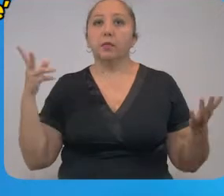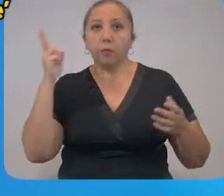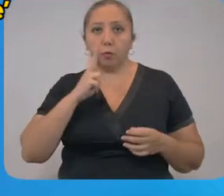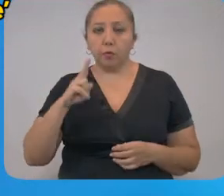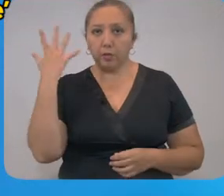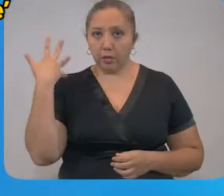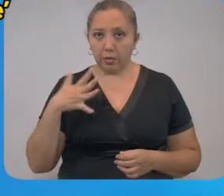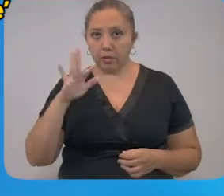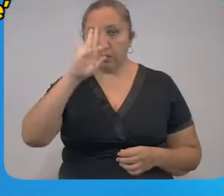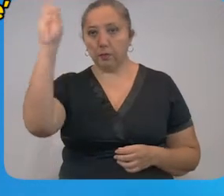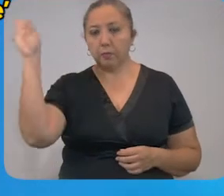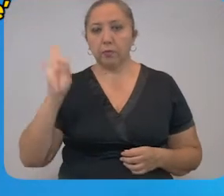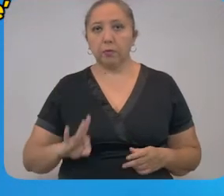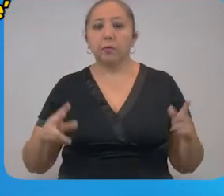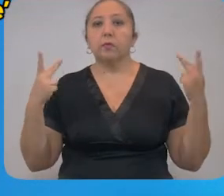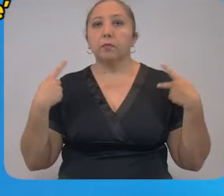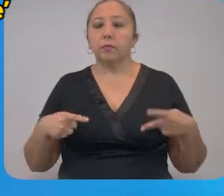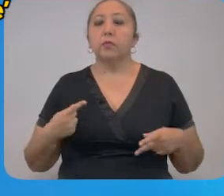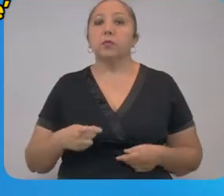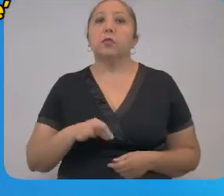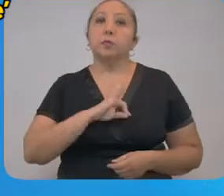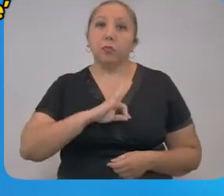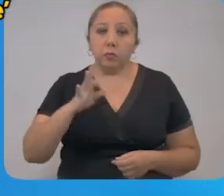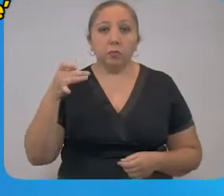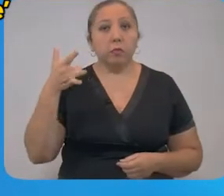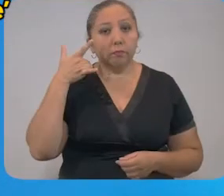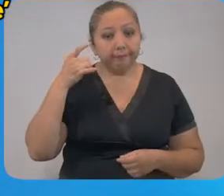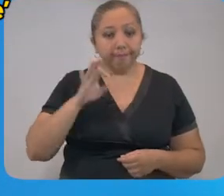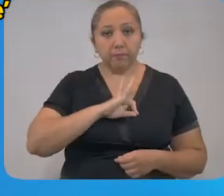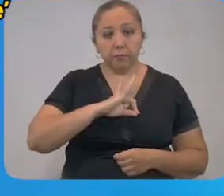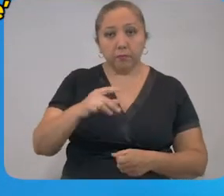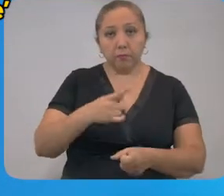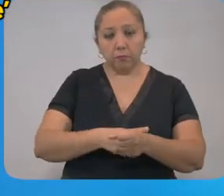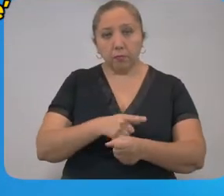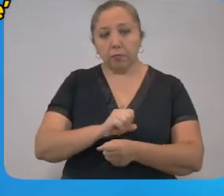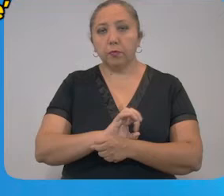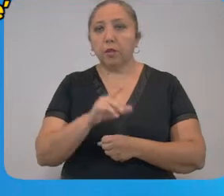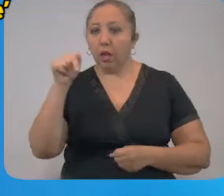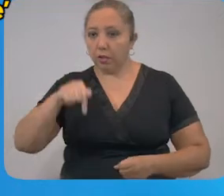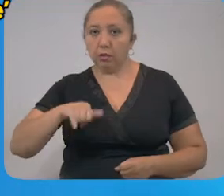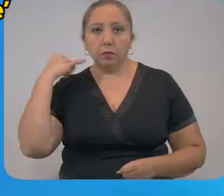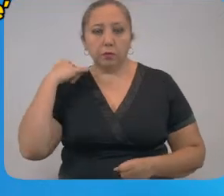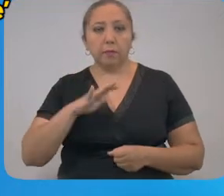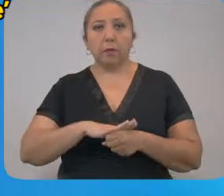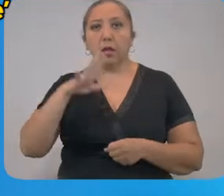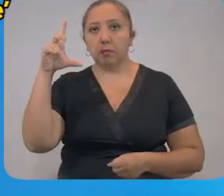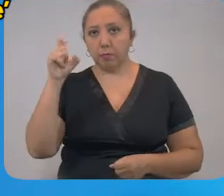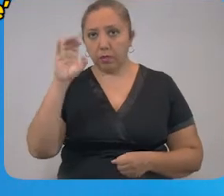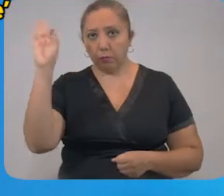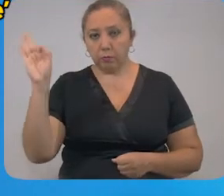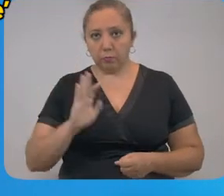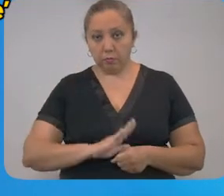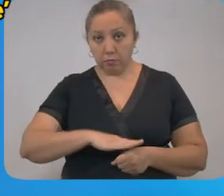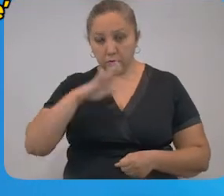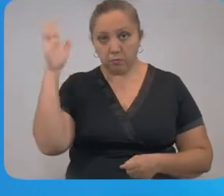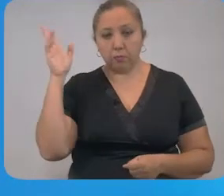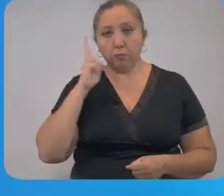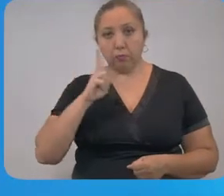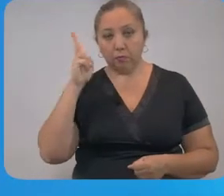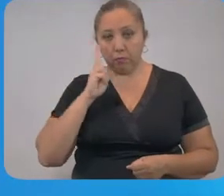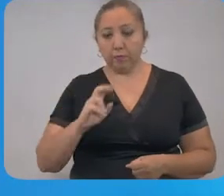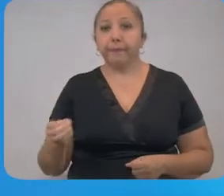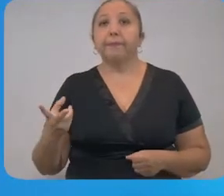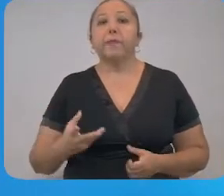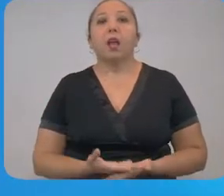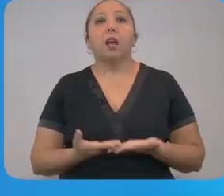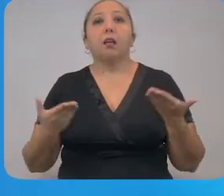pruebas al 10% de los pacientes sintomáticos sospechosos y en Yucatán hemos duplicado ese porcentaje hasta un 20%.